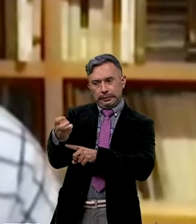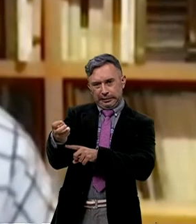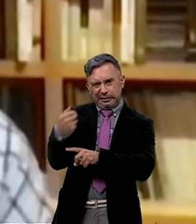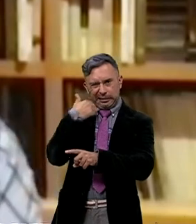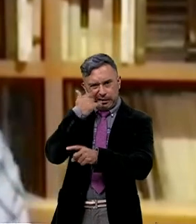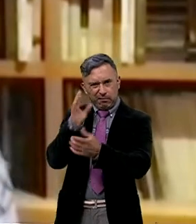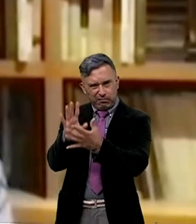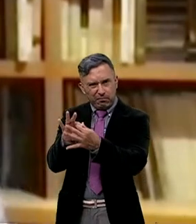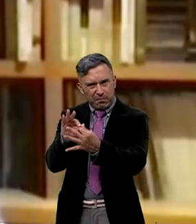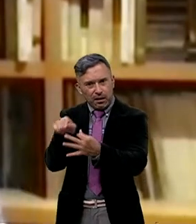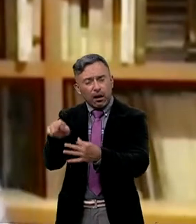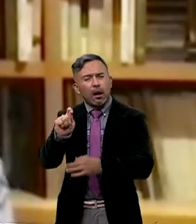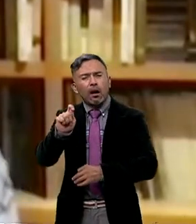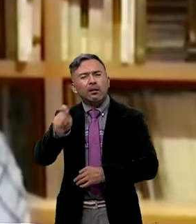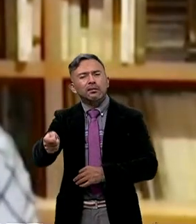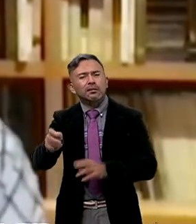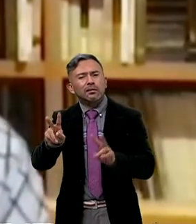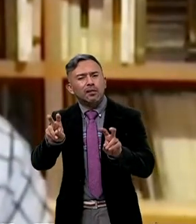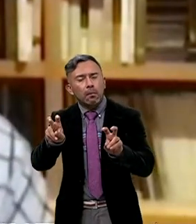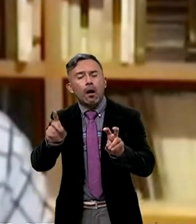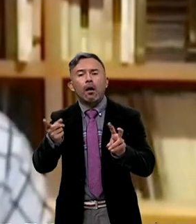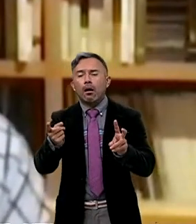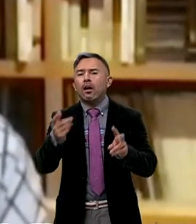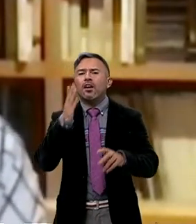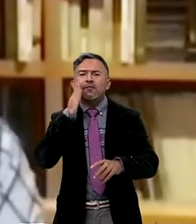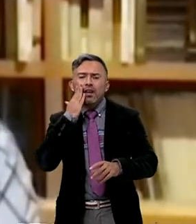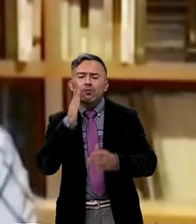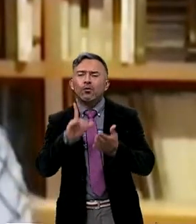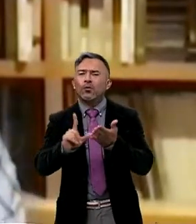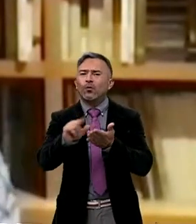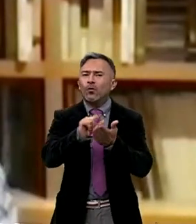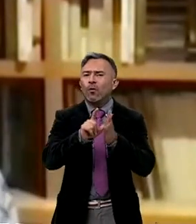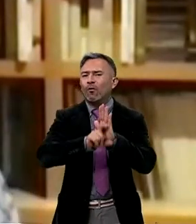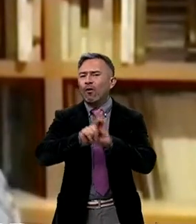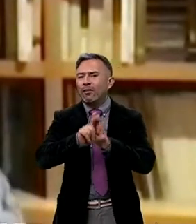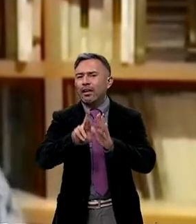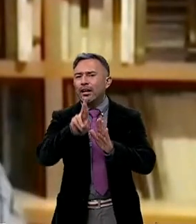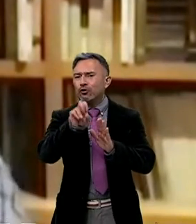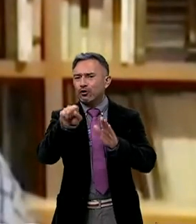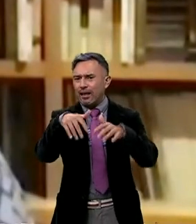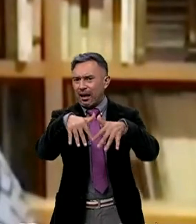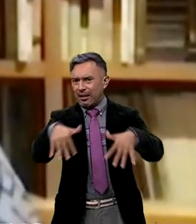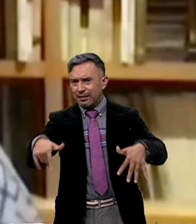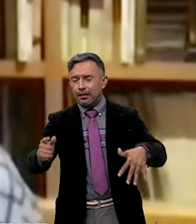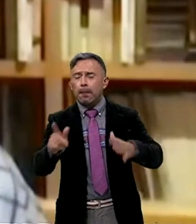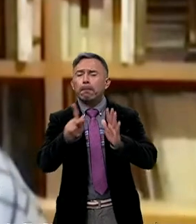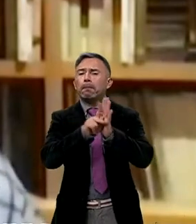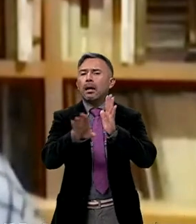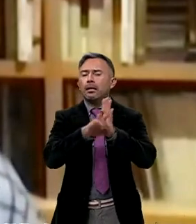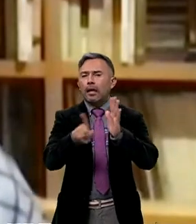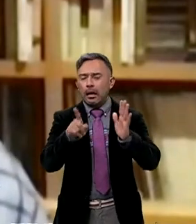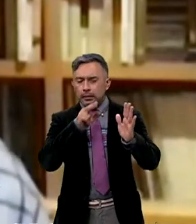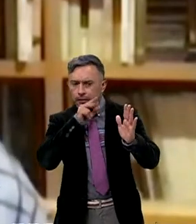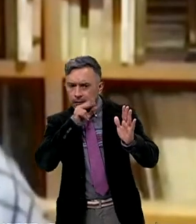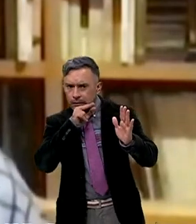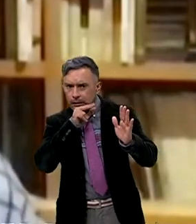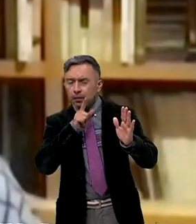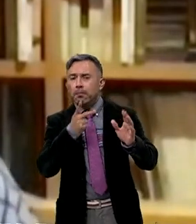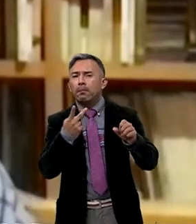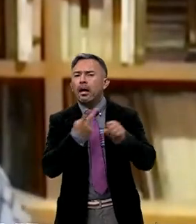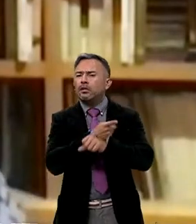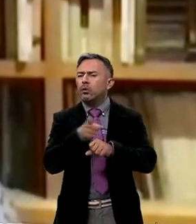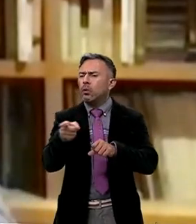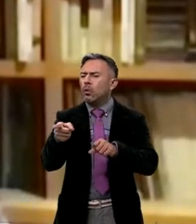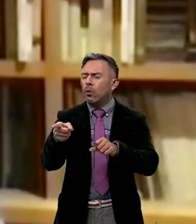generalizada en las redes sociales en la prensa por lo que ocurrió en la mesa dos